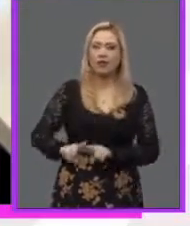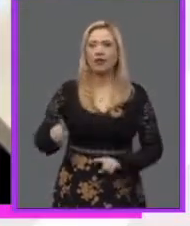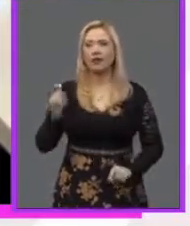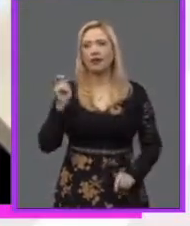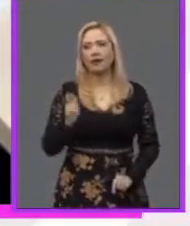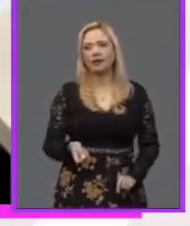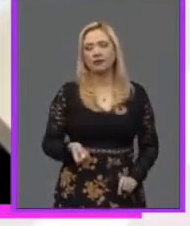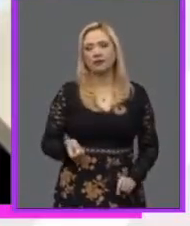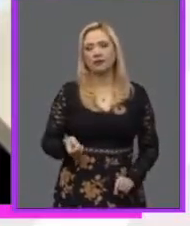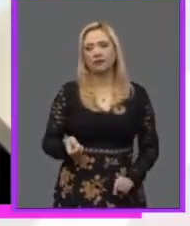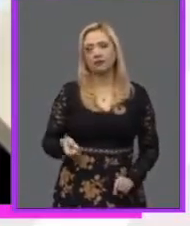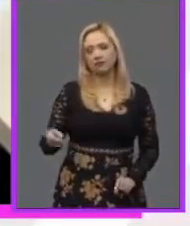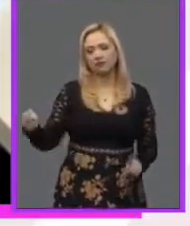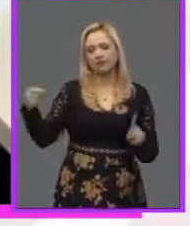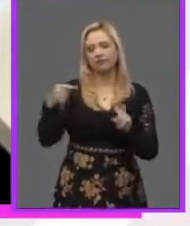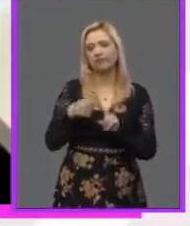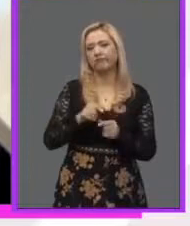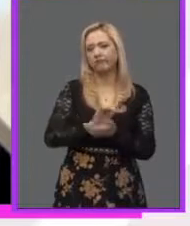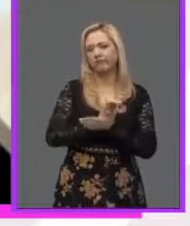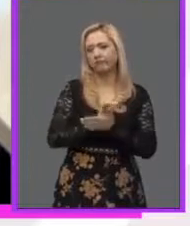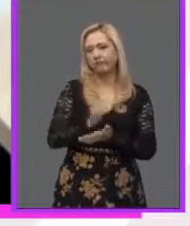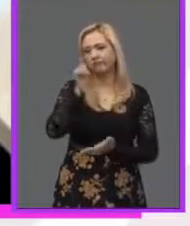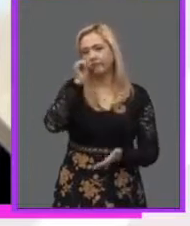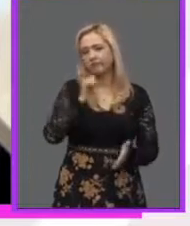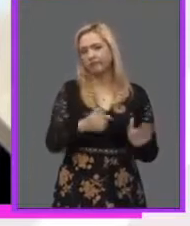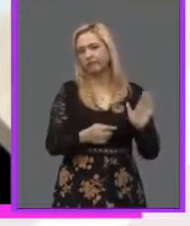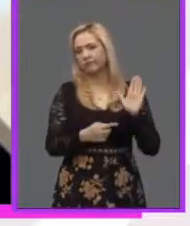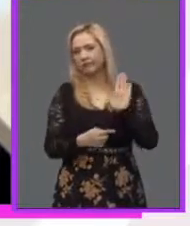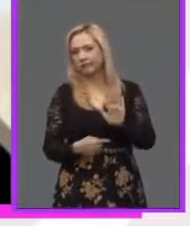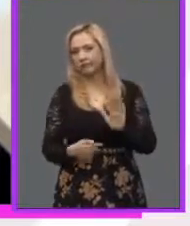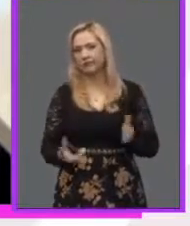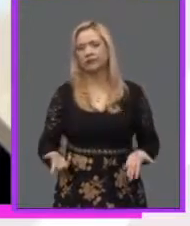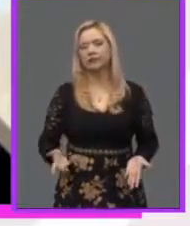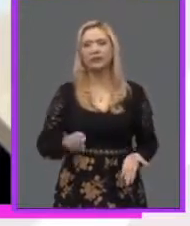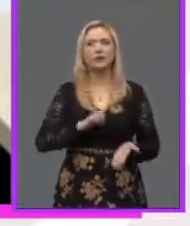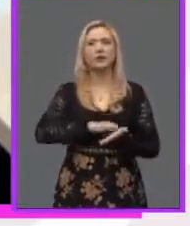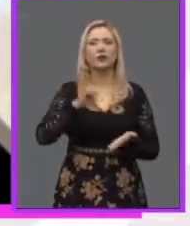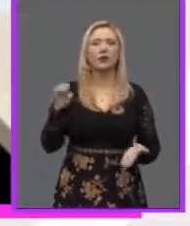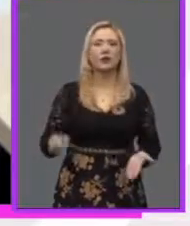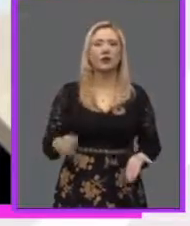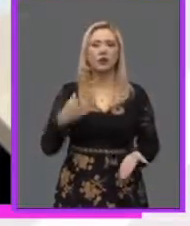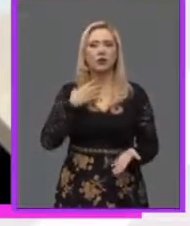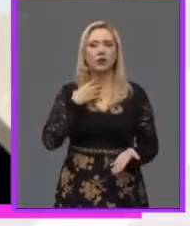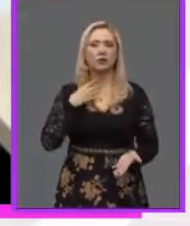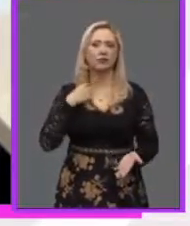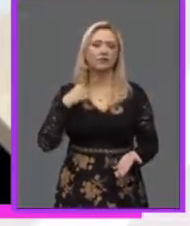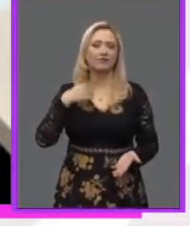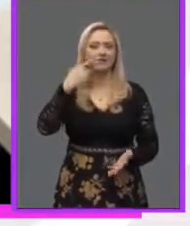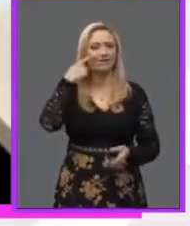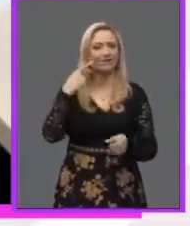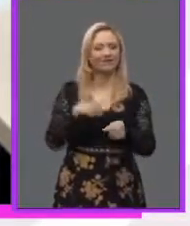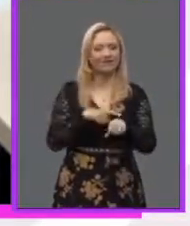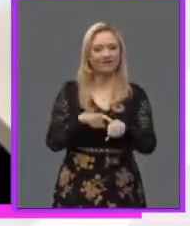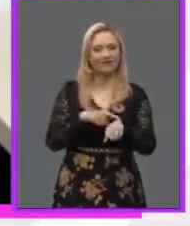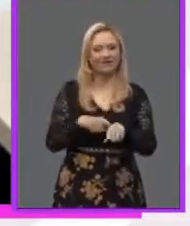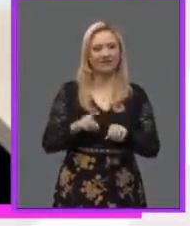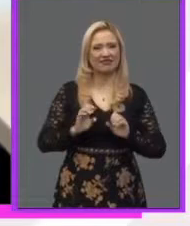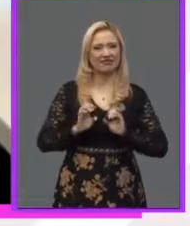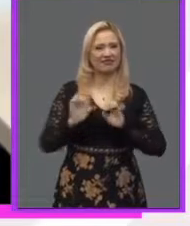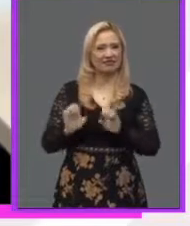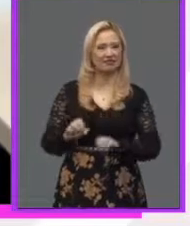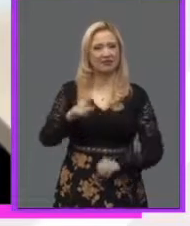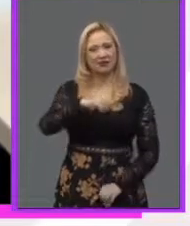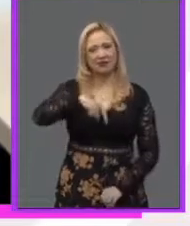dinámicas que toma la discriminación en las cuales se manifiesta, ¿no? Una de ellas, por ejemplo, pues claramente es el racismo, ¿no?